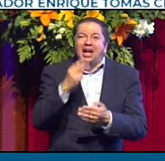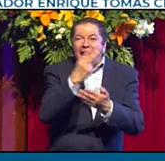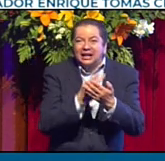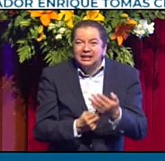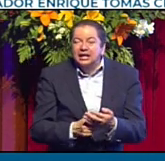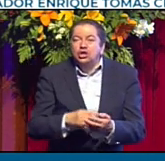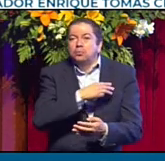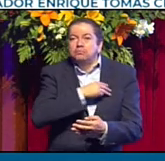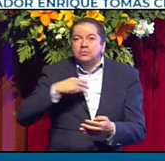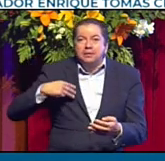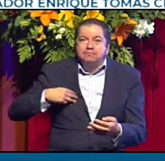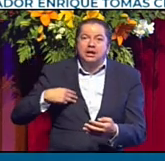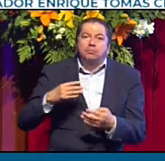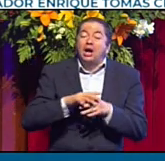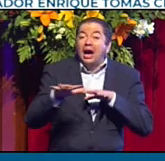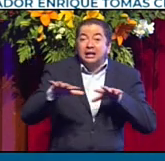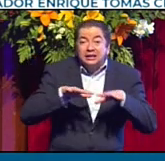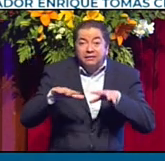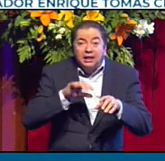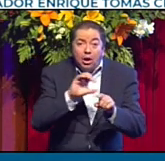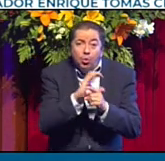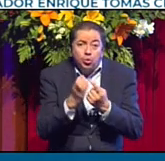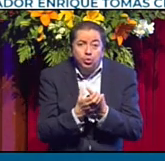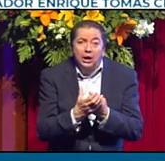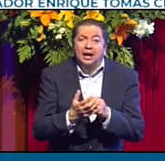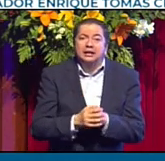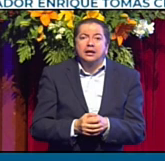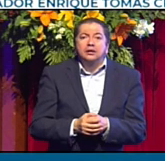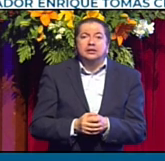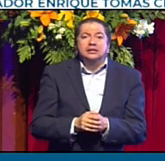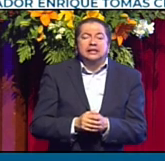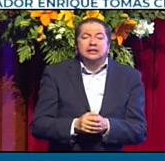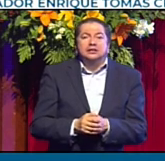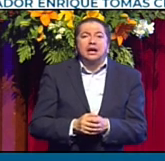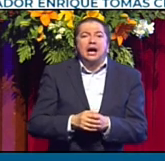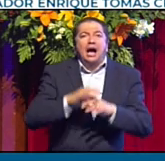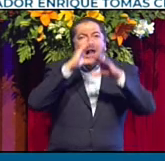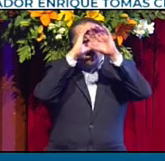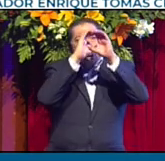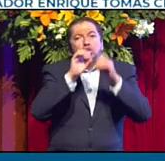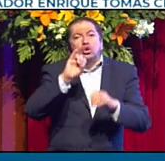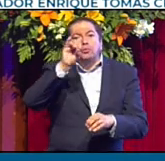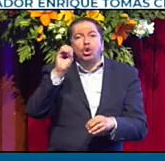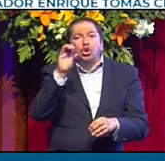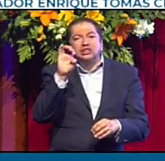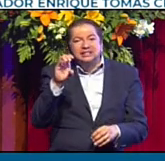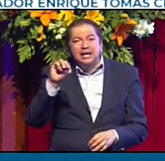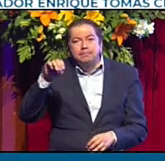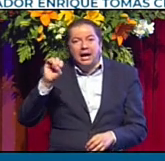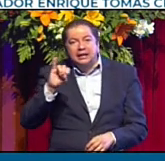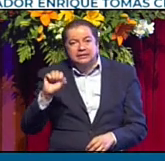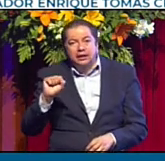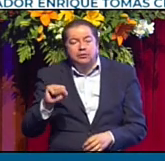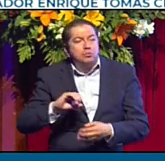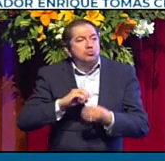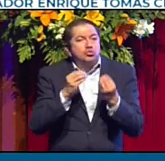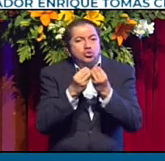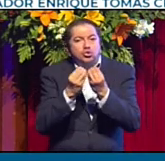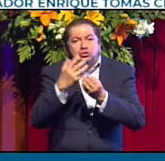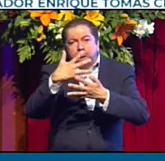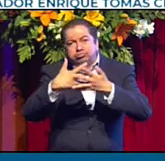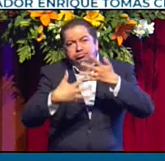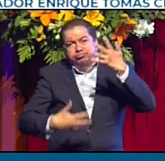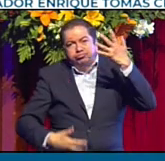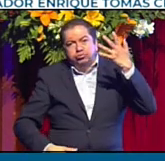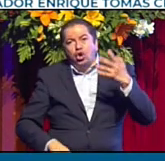artistas, miembros de actividades culturales, el astrónomo José Massa, son muchos los